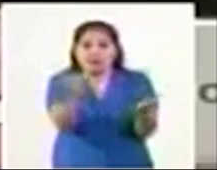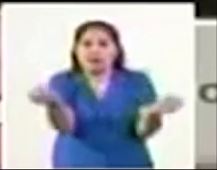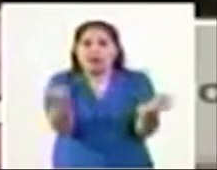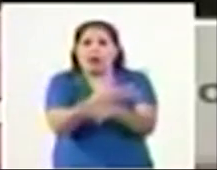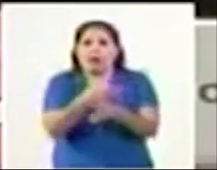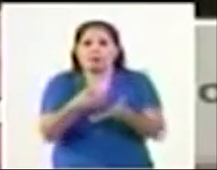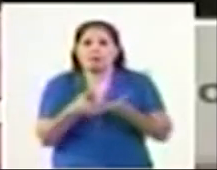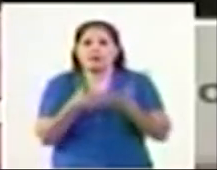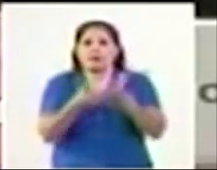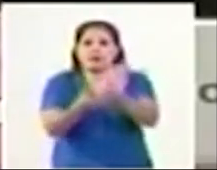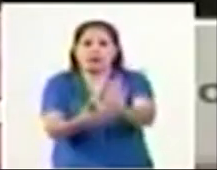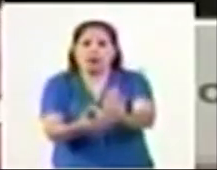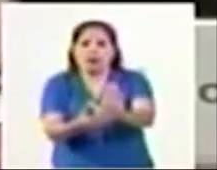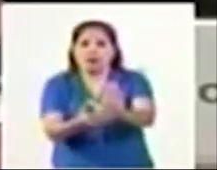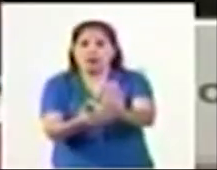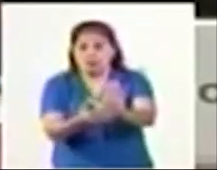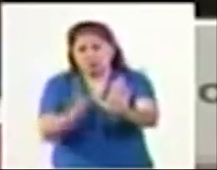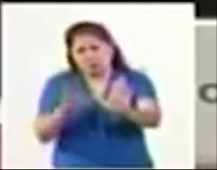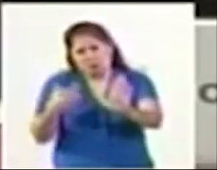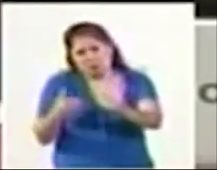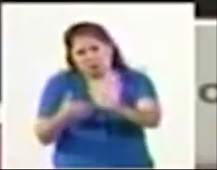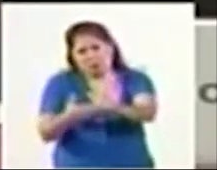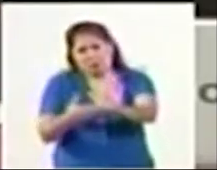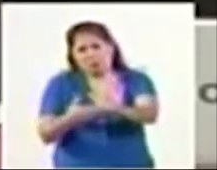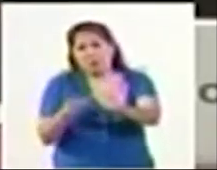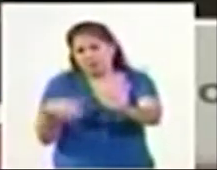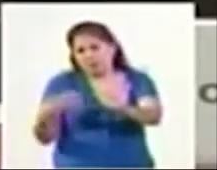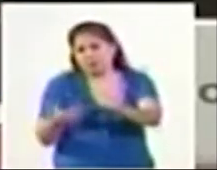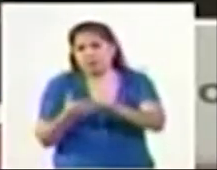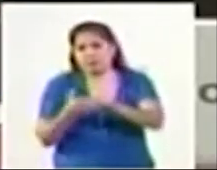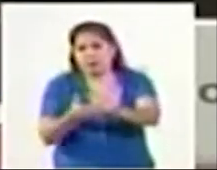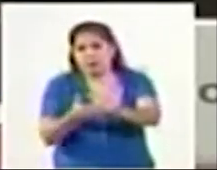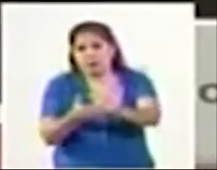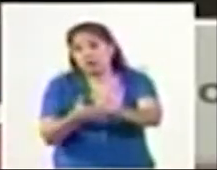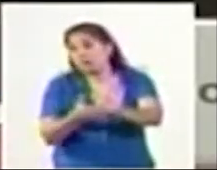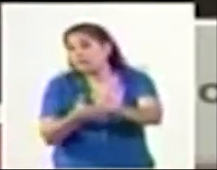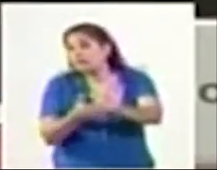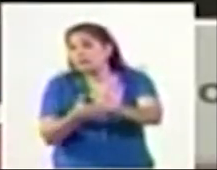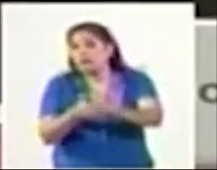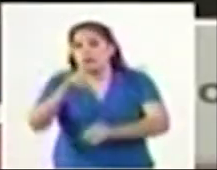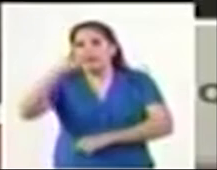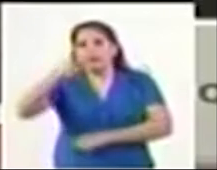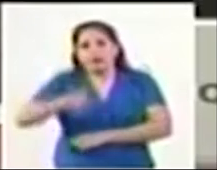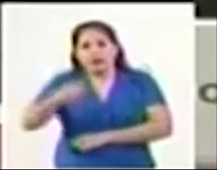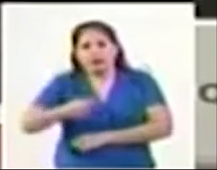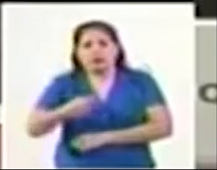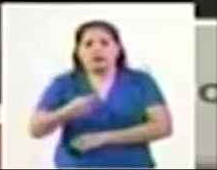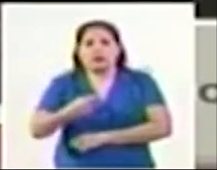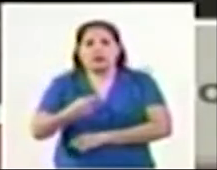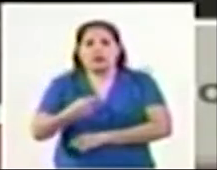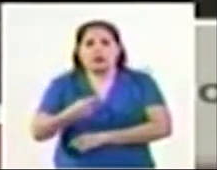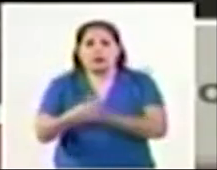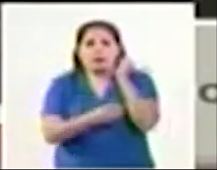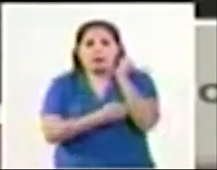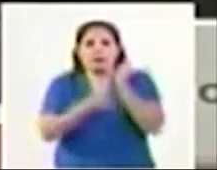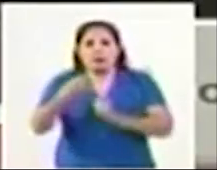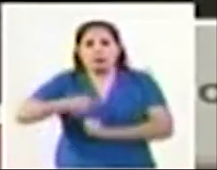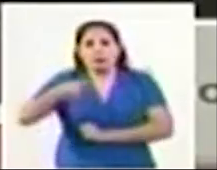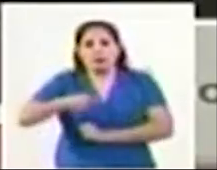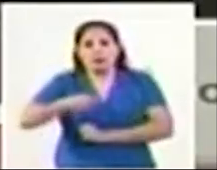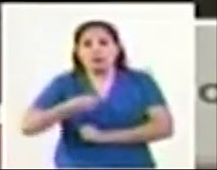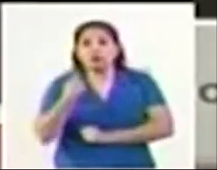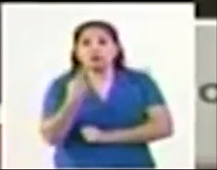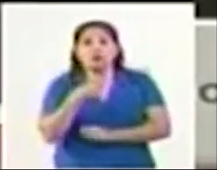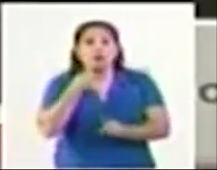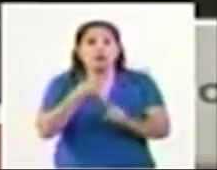Que lo presentará en su momento la Fiscalía, el Poder Judicial, todo ese